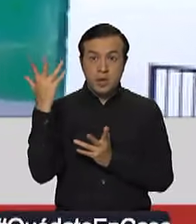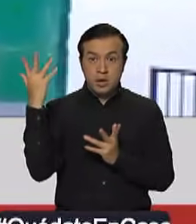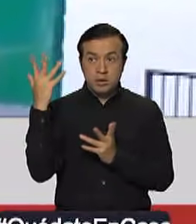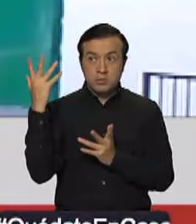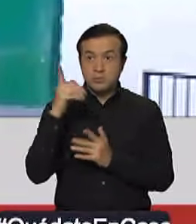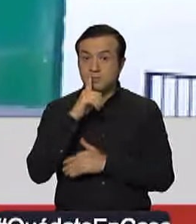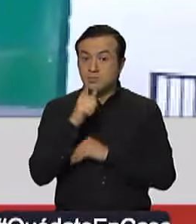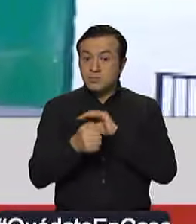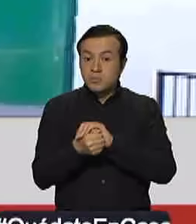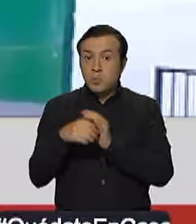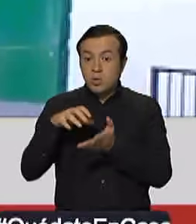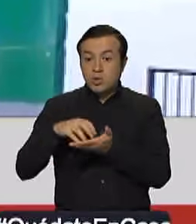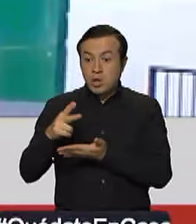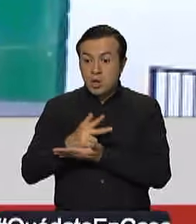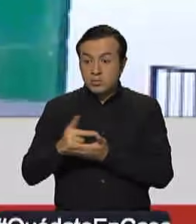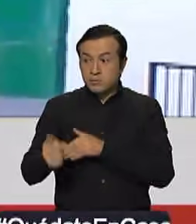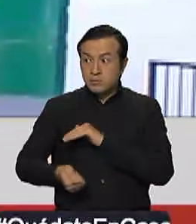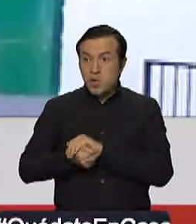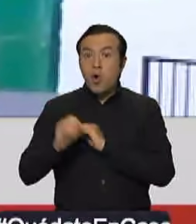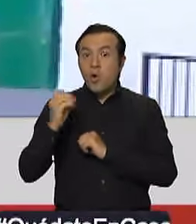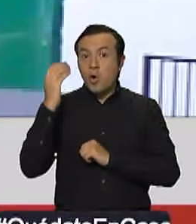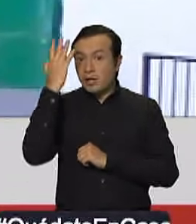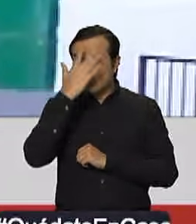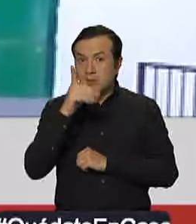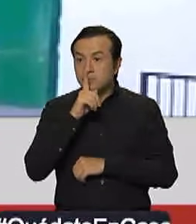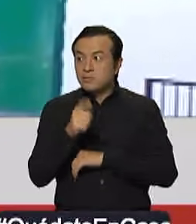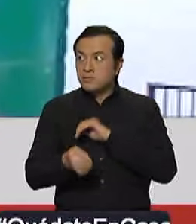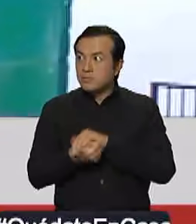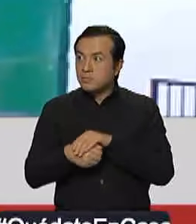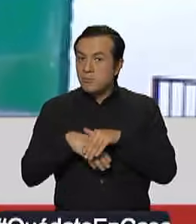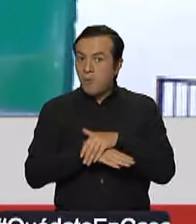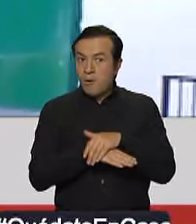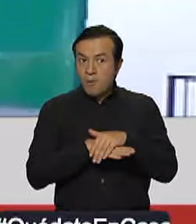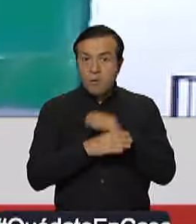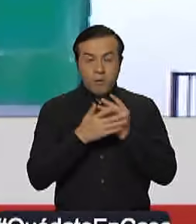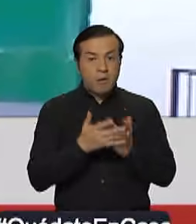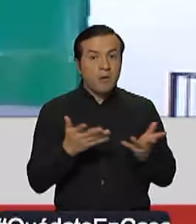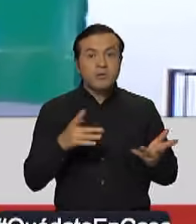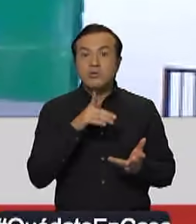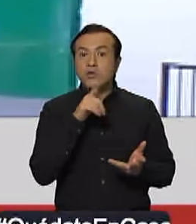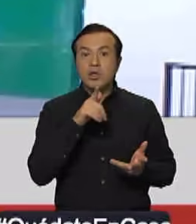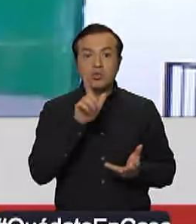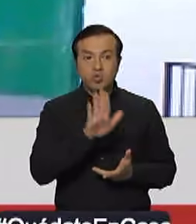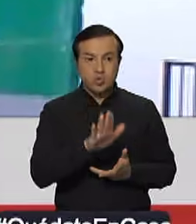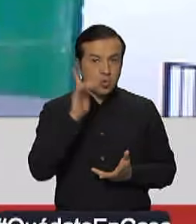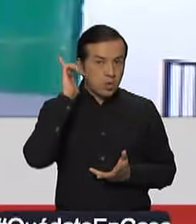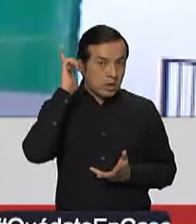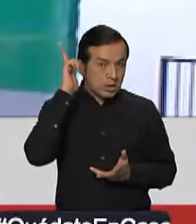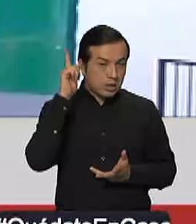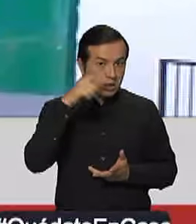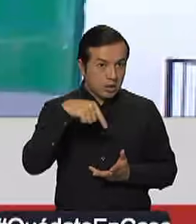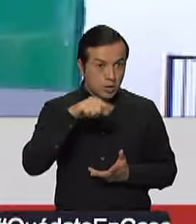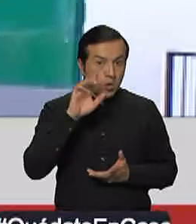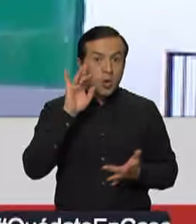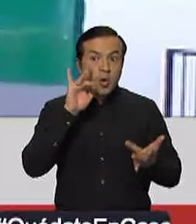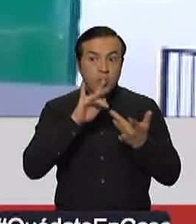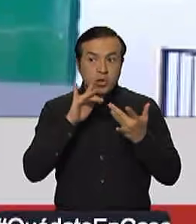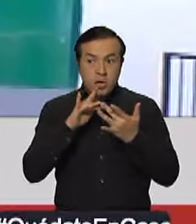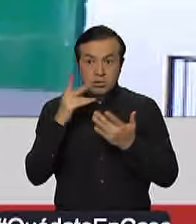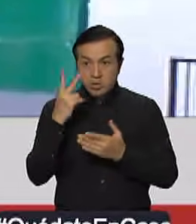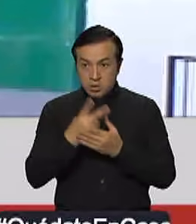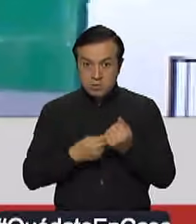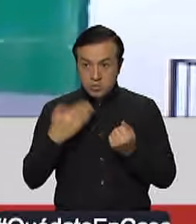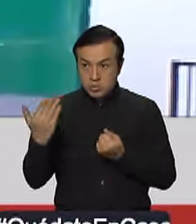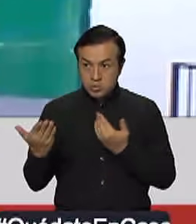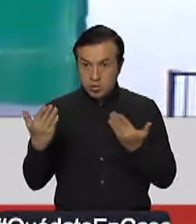por el lado del Carchi o por el lado de Esmeraldas, Tumaco. De eso se encargaba el mismo líder, obviamente con los contactos de los dos